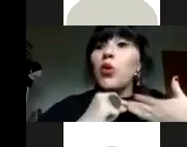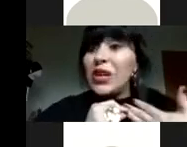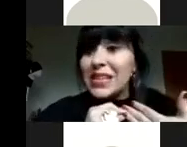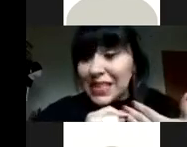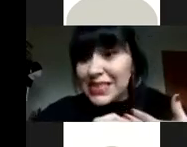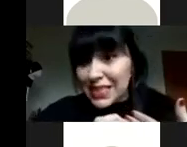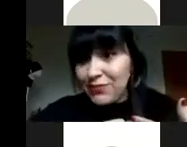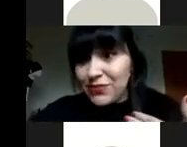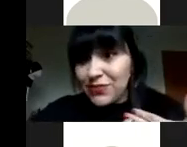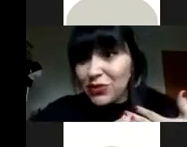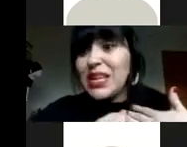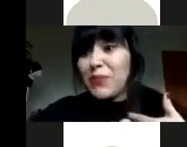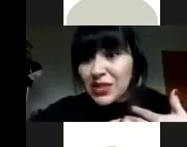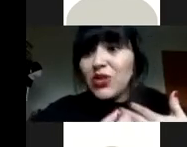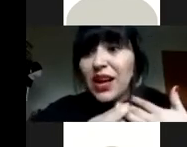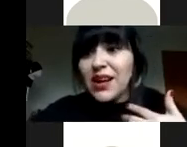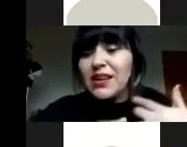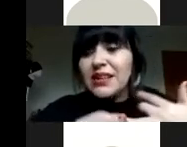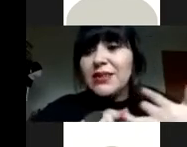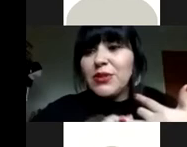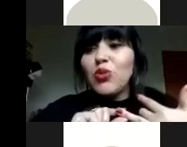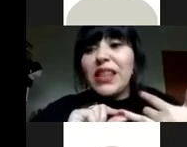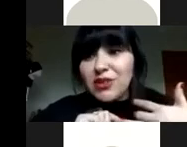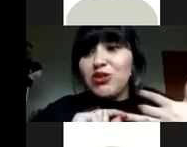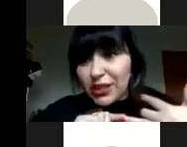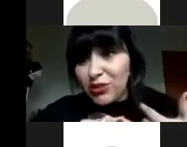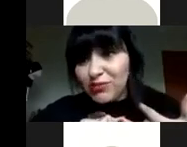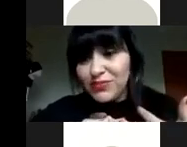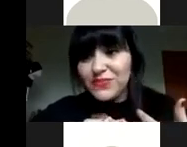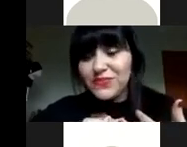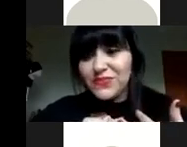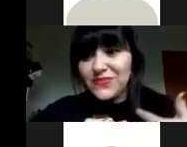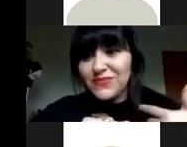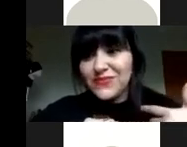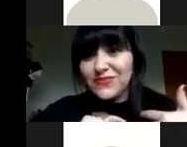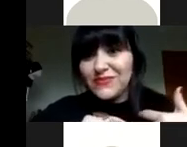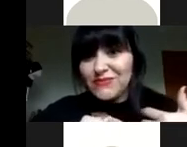me puedo poner triste. ¿Ustedes han visto a curaditos llorando?